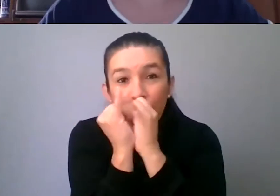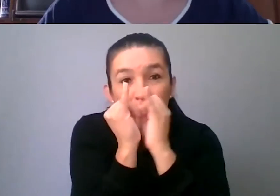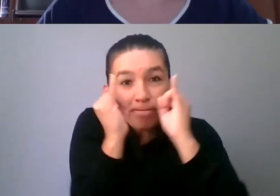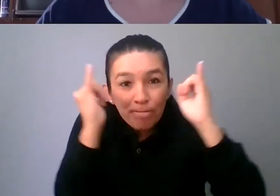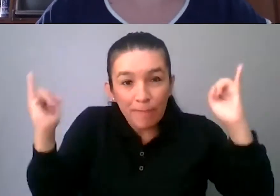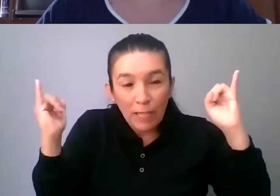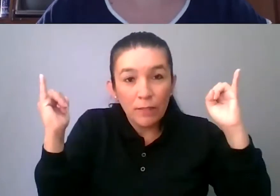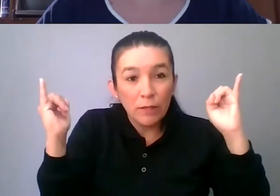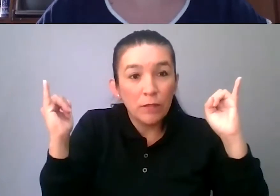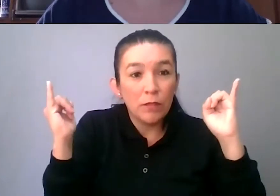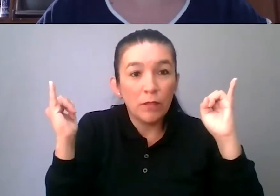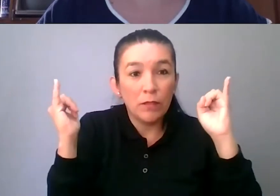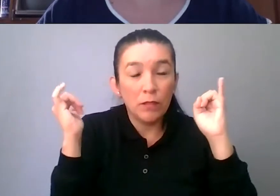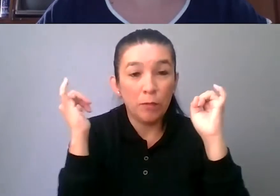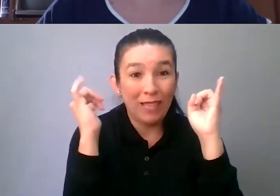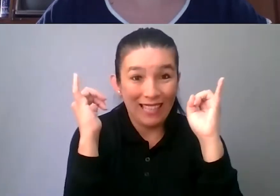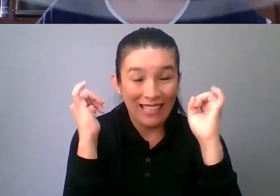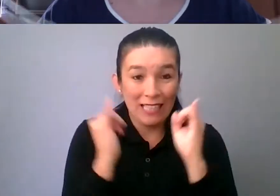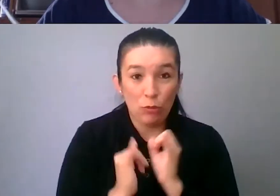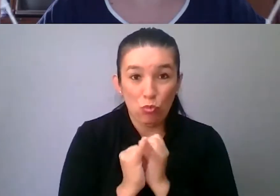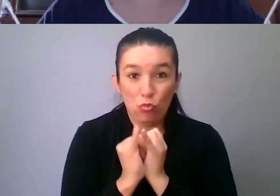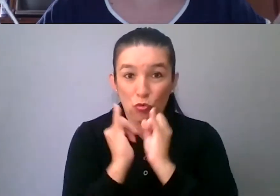Solo en los meñiques. Tienen la cuerda colgando en los dos meñiques.